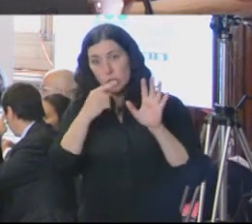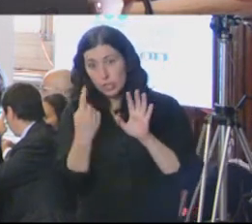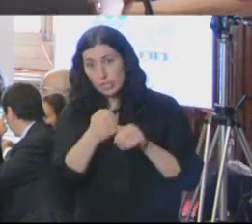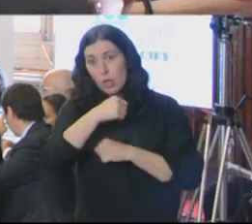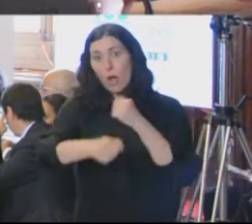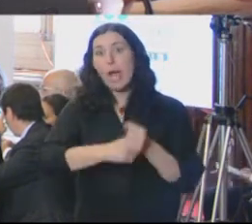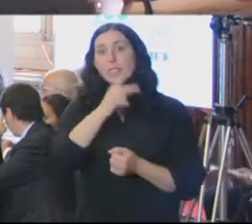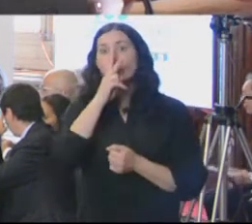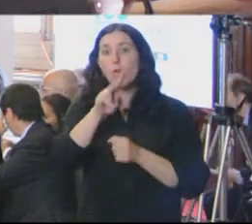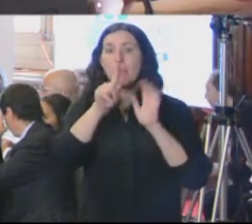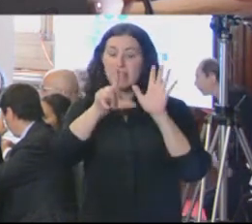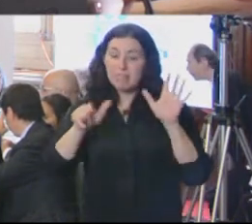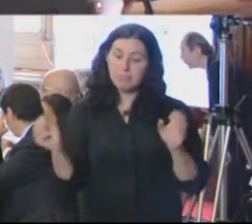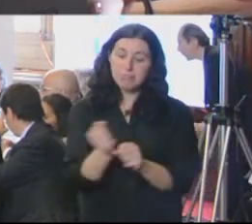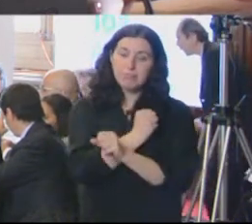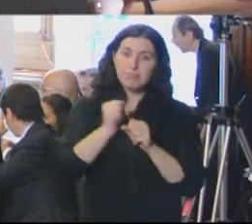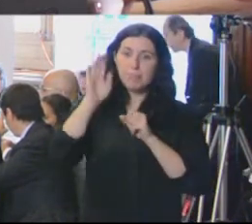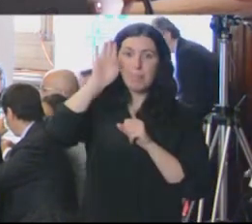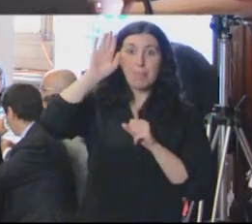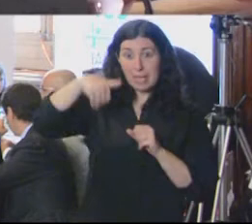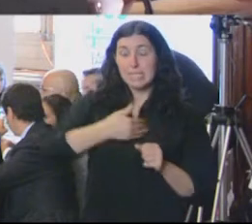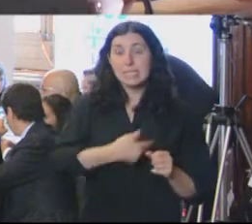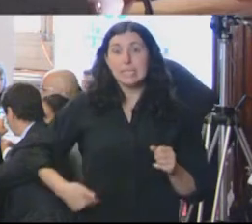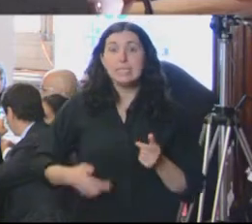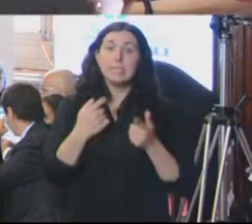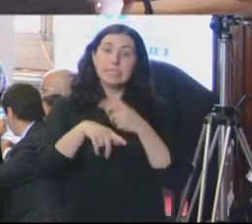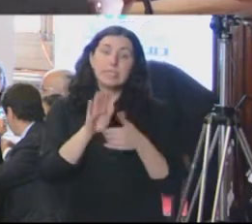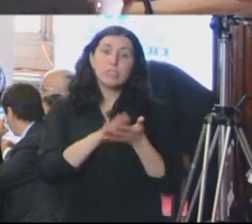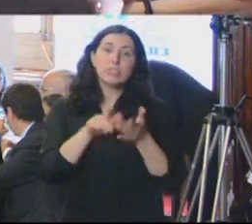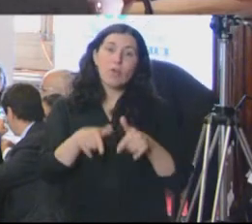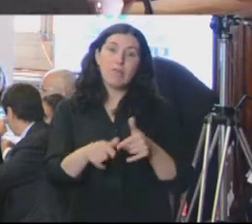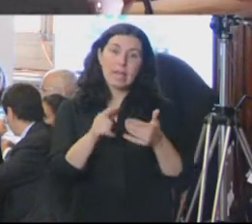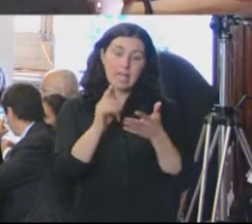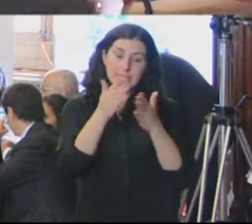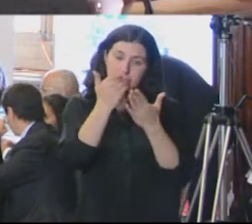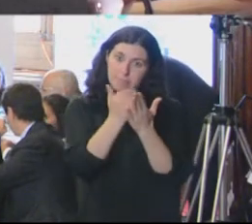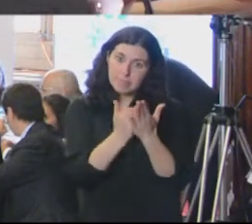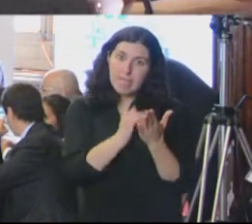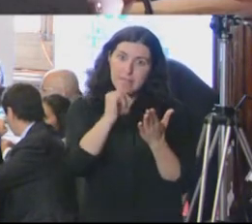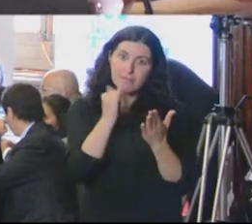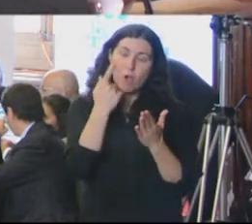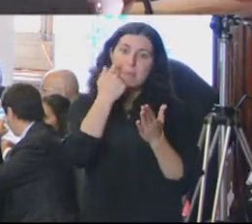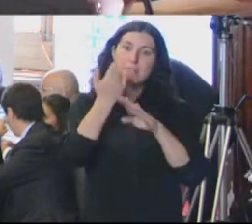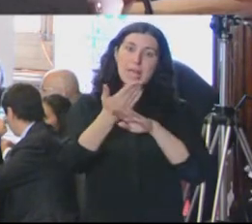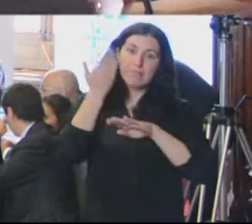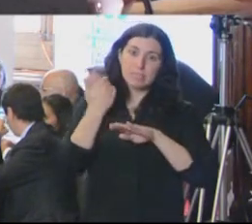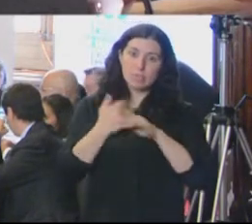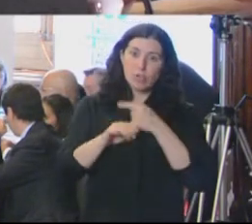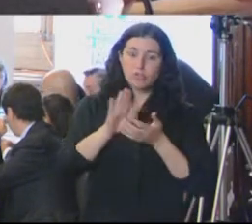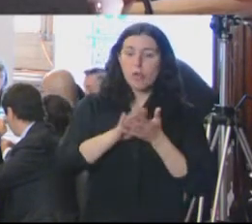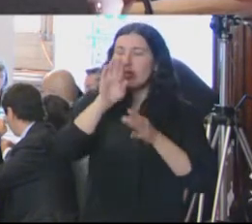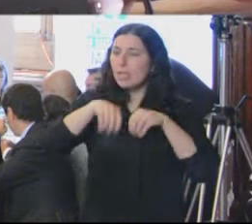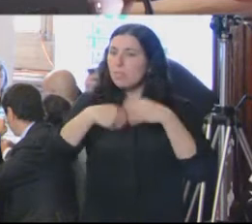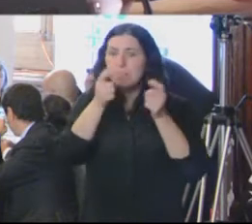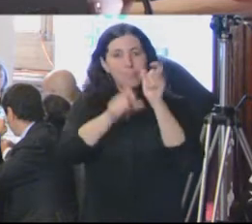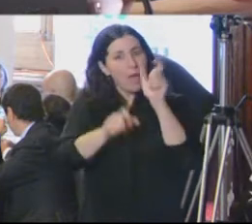por el Presidente de la República en razón del deber de prevención que le corresponde al Estado colombiano respecto a todas las personas y